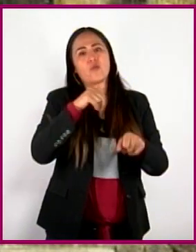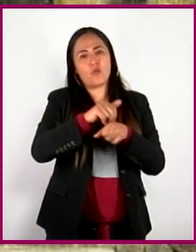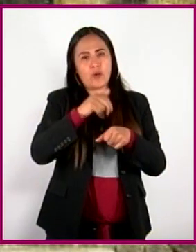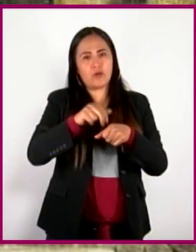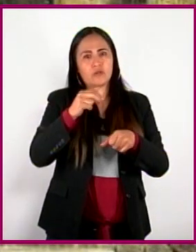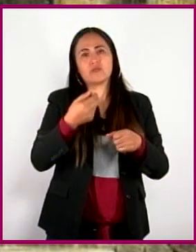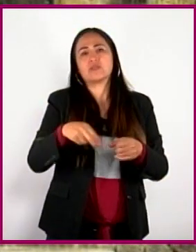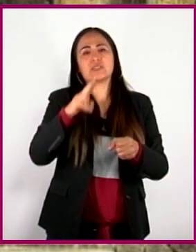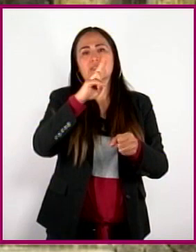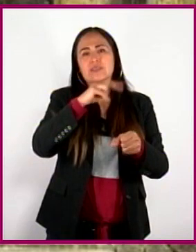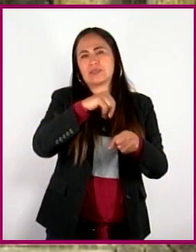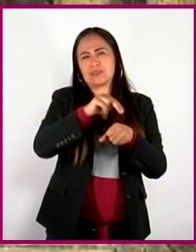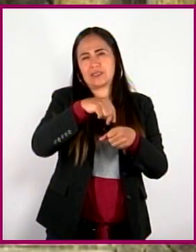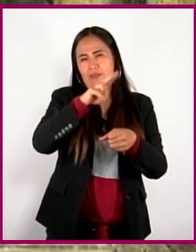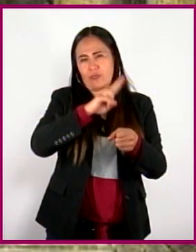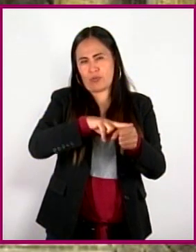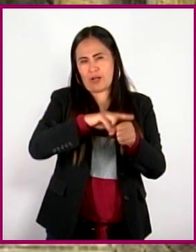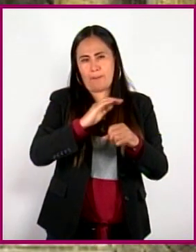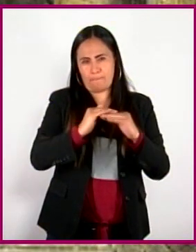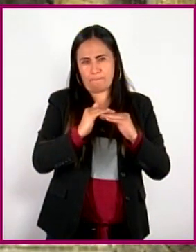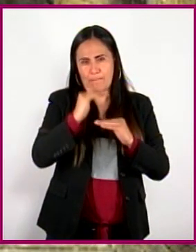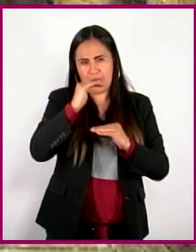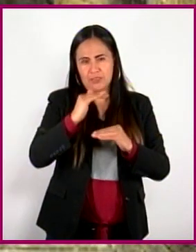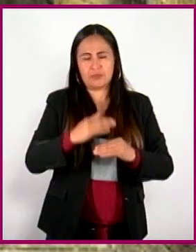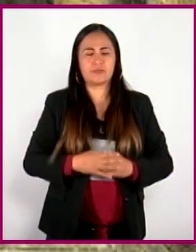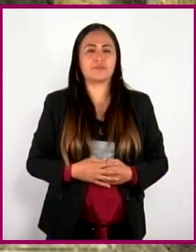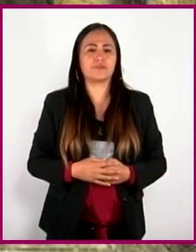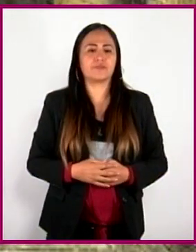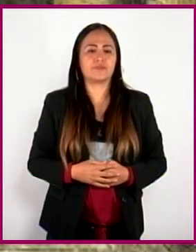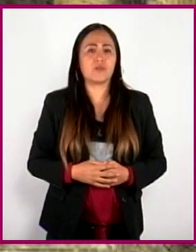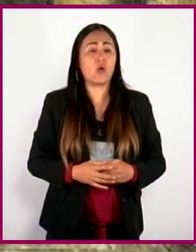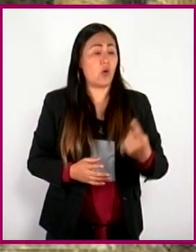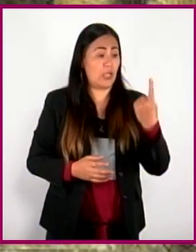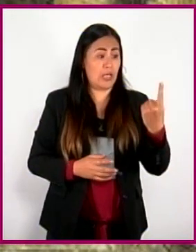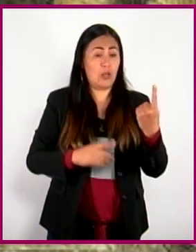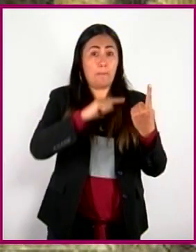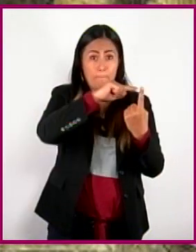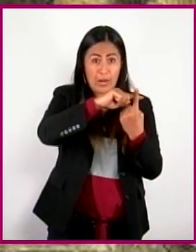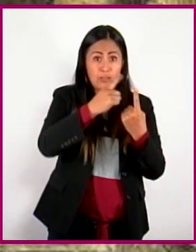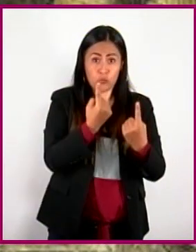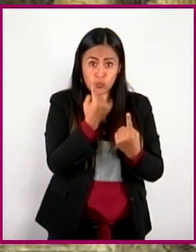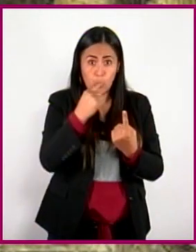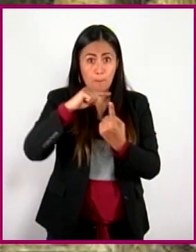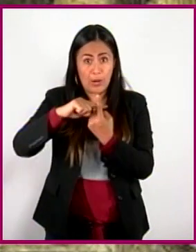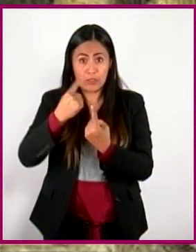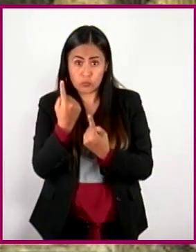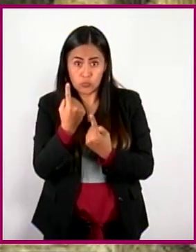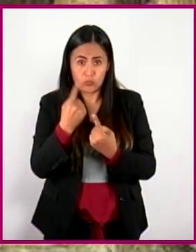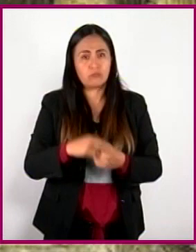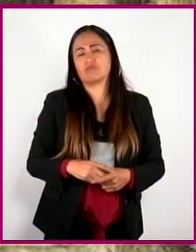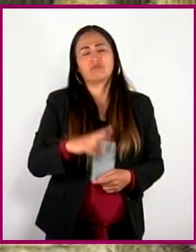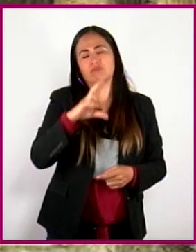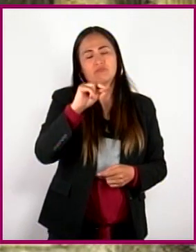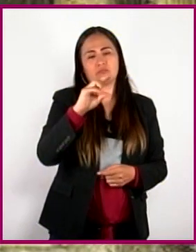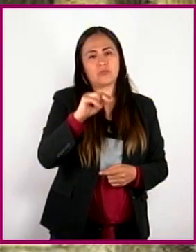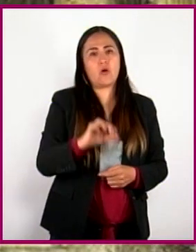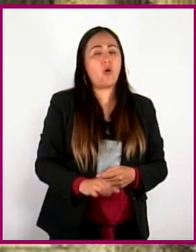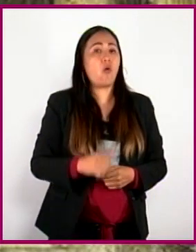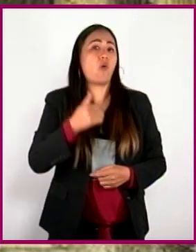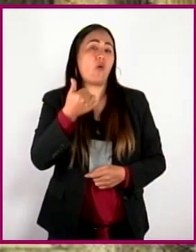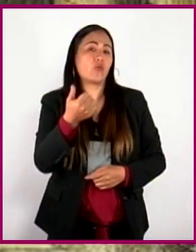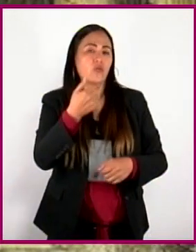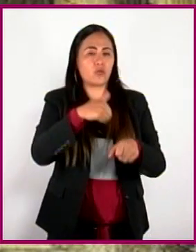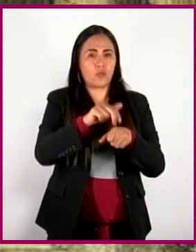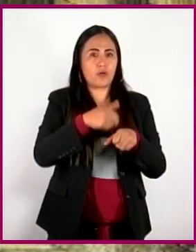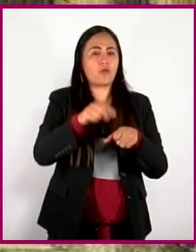de los anteriores. Sin embargo, no podemos utilizar el 1 como generador, dado que el producto de 1 por cualquier otro número